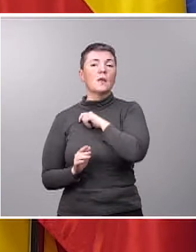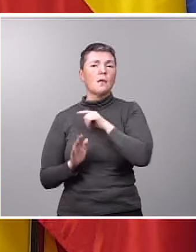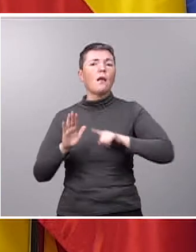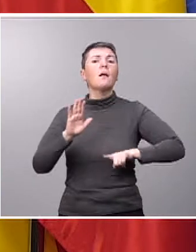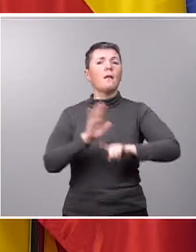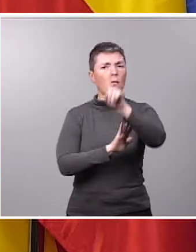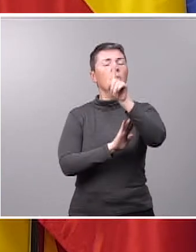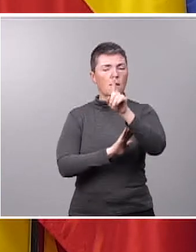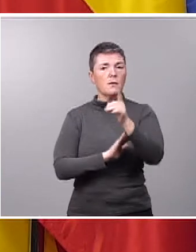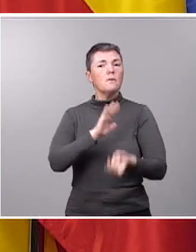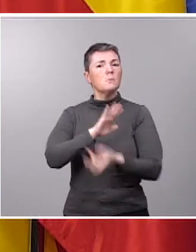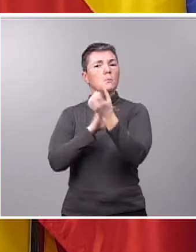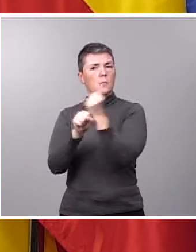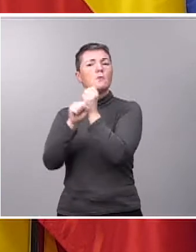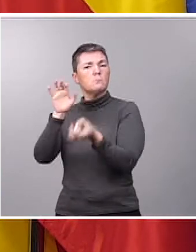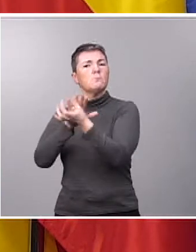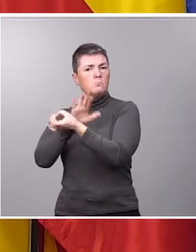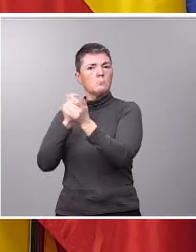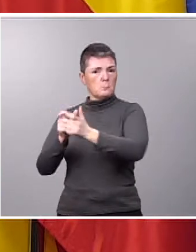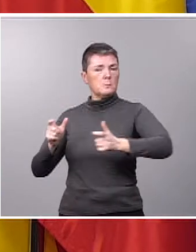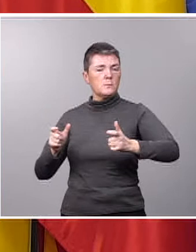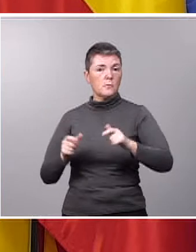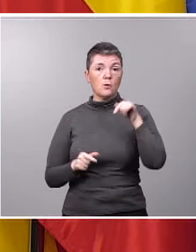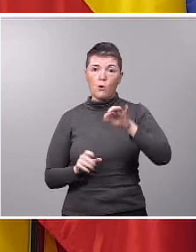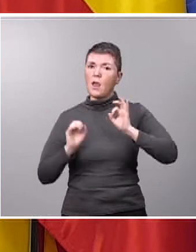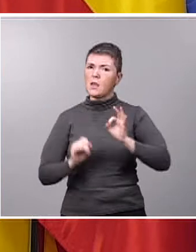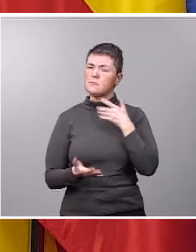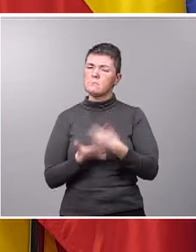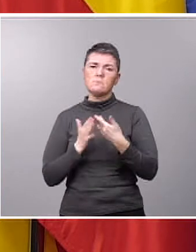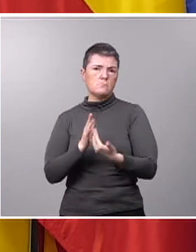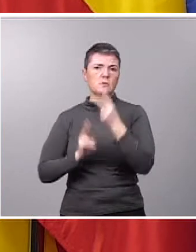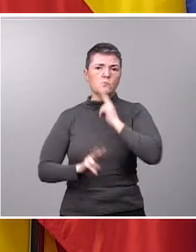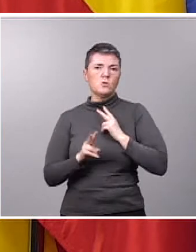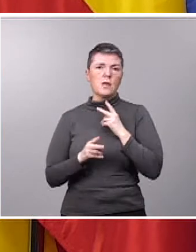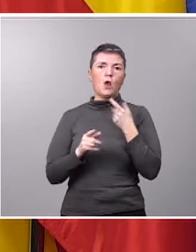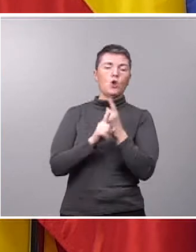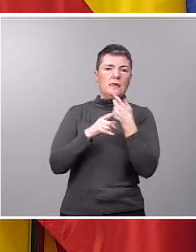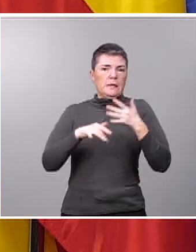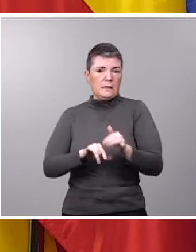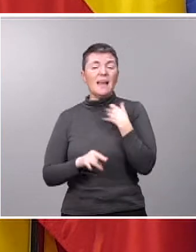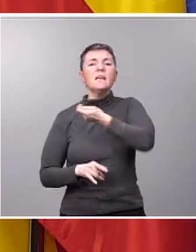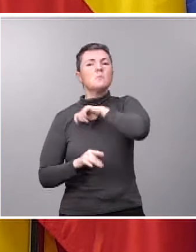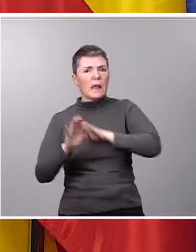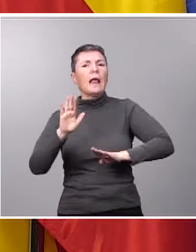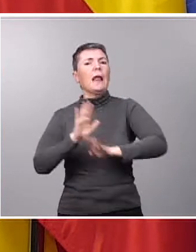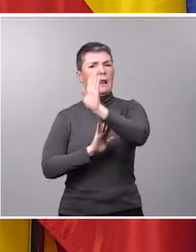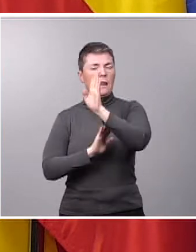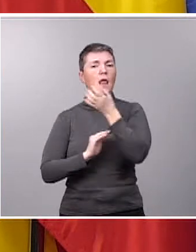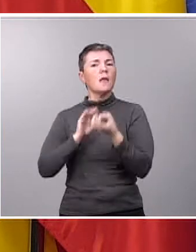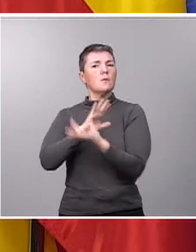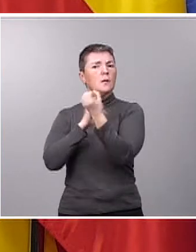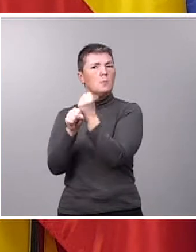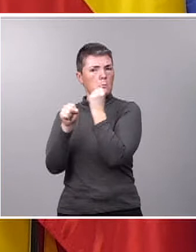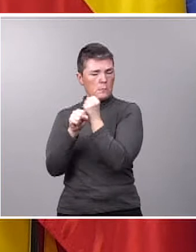crea empleo. Eso hoy es un hecho incontestable. España crece y crea empleo. Ayer mismo